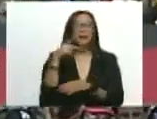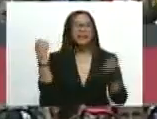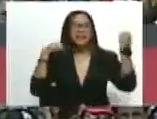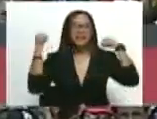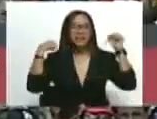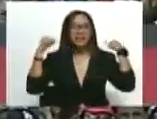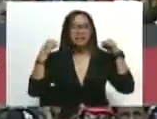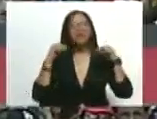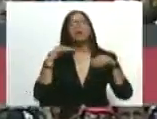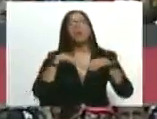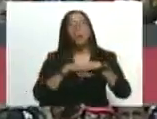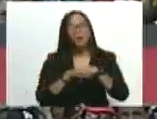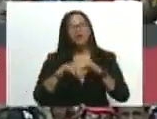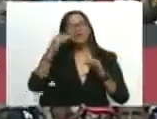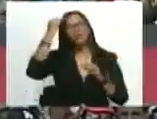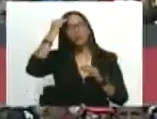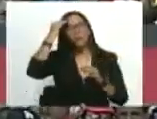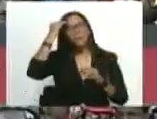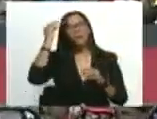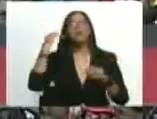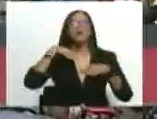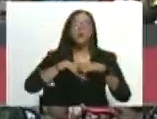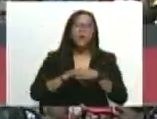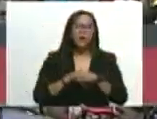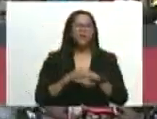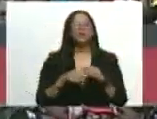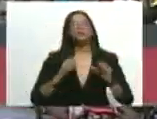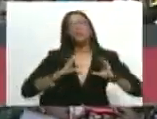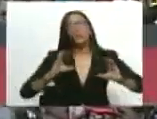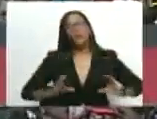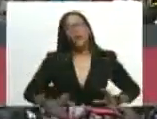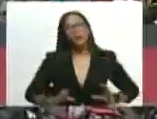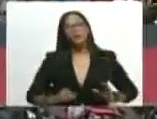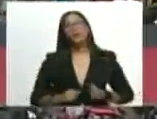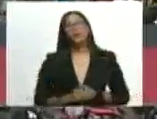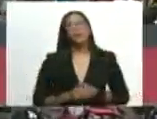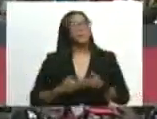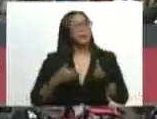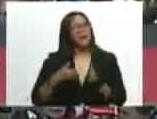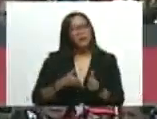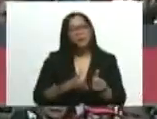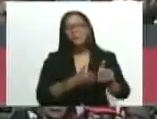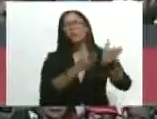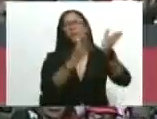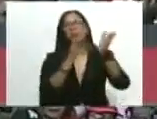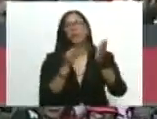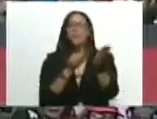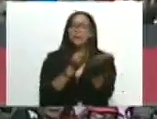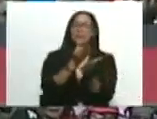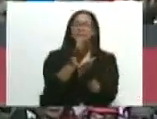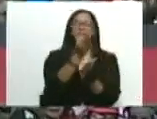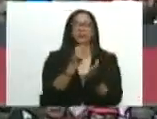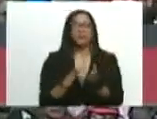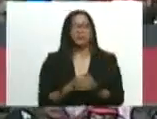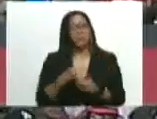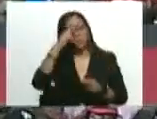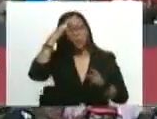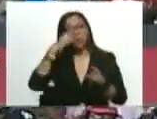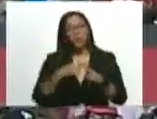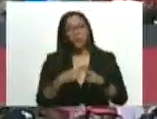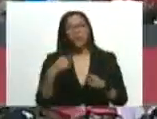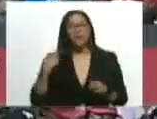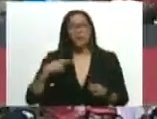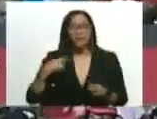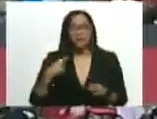guardar su memoria guardar su cuerpo para la posteridad para la eternidad un honor que